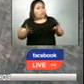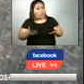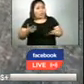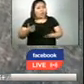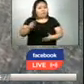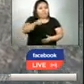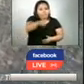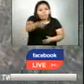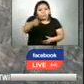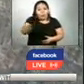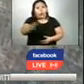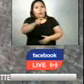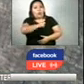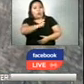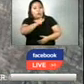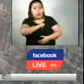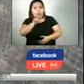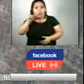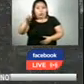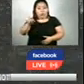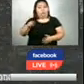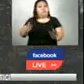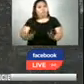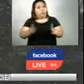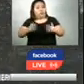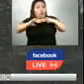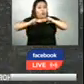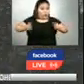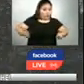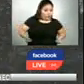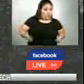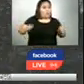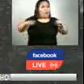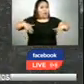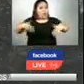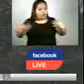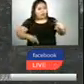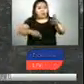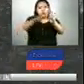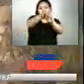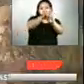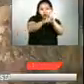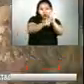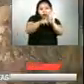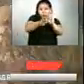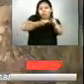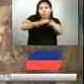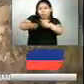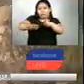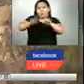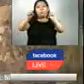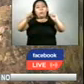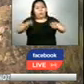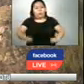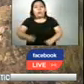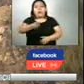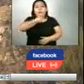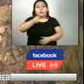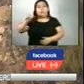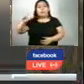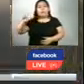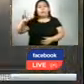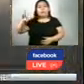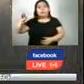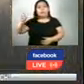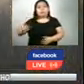asignar responsabilidades a quienes competen, los gobiernos, que pueden crear normatividades regulatorias. Laura Sepúlveda, Voz de